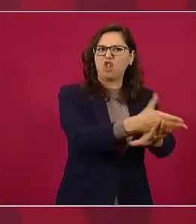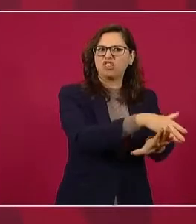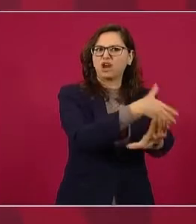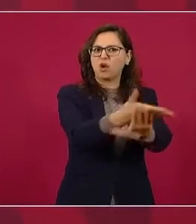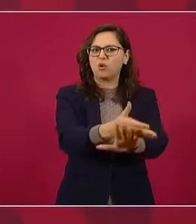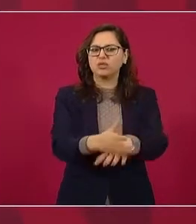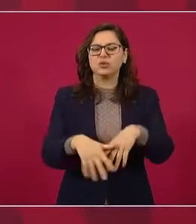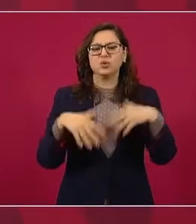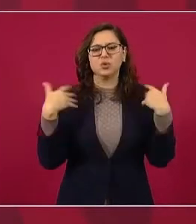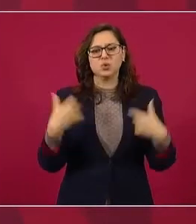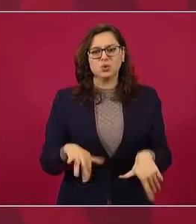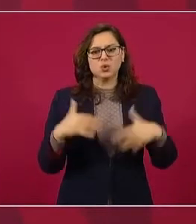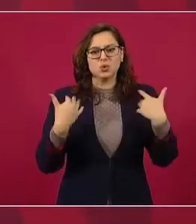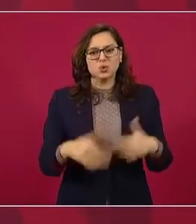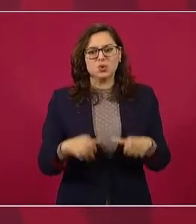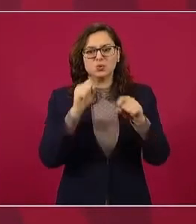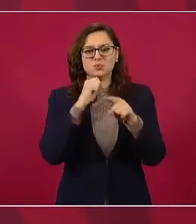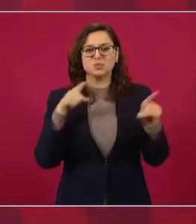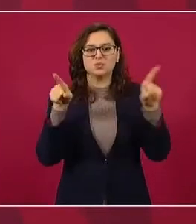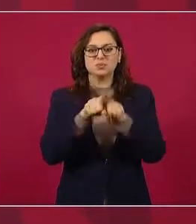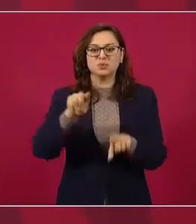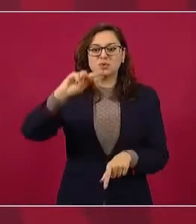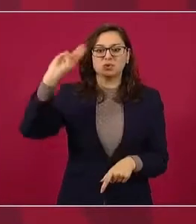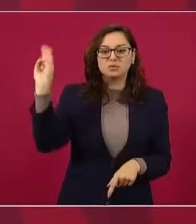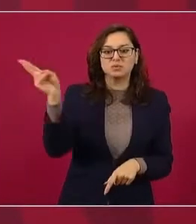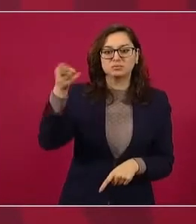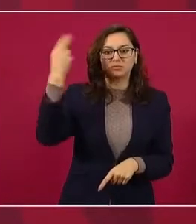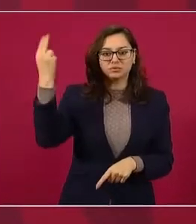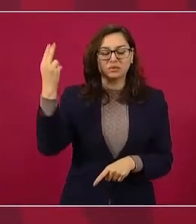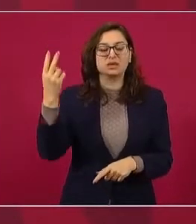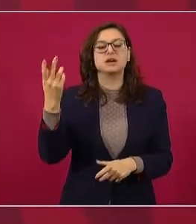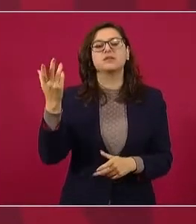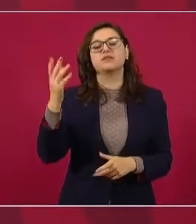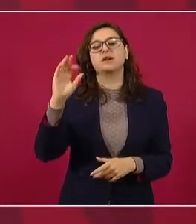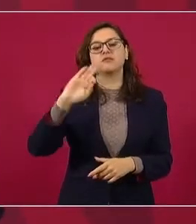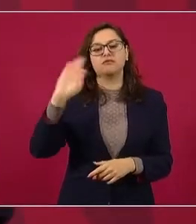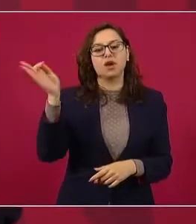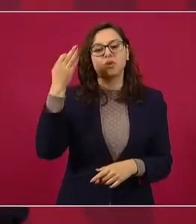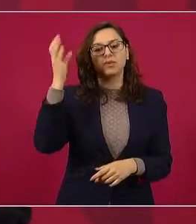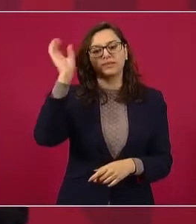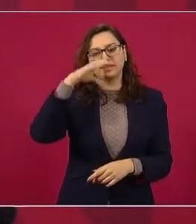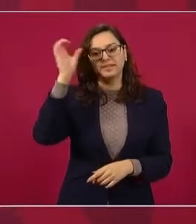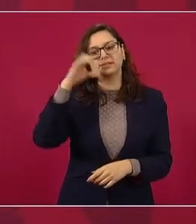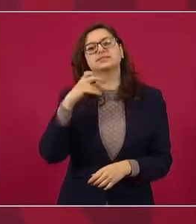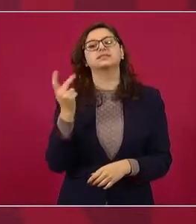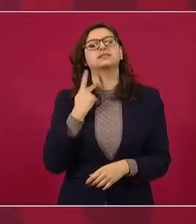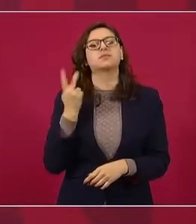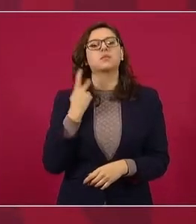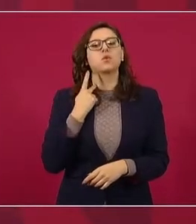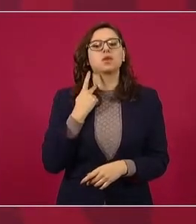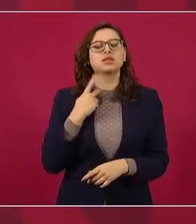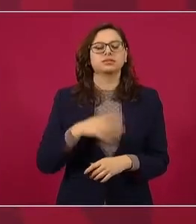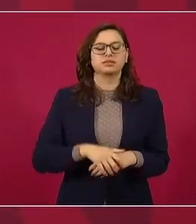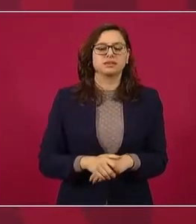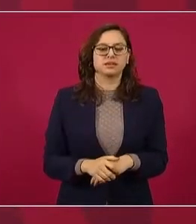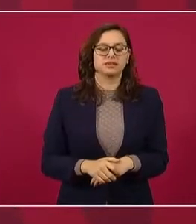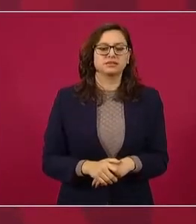Políticas, ahora que triunfa el movimiento